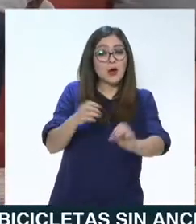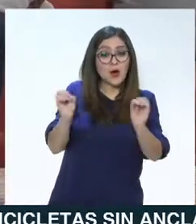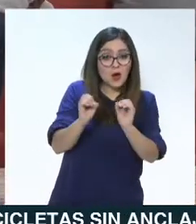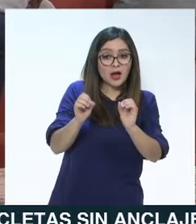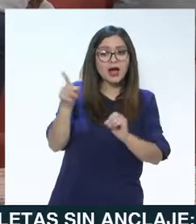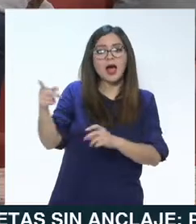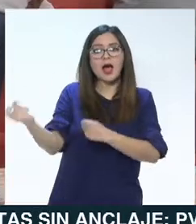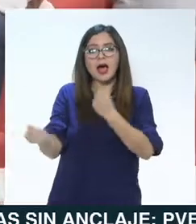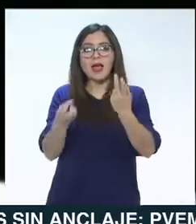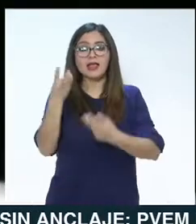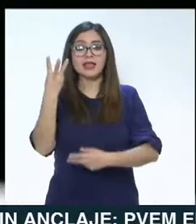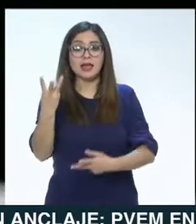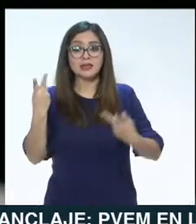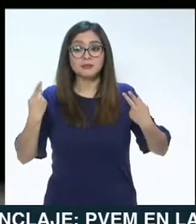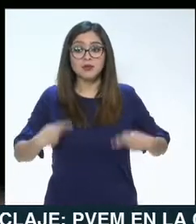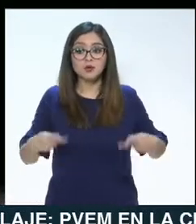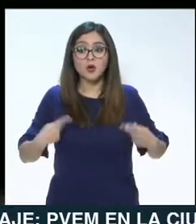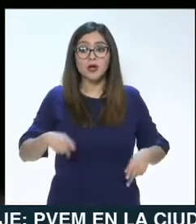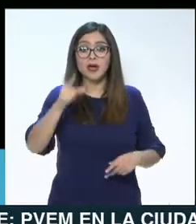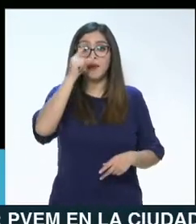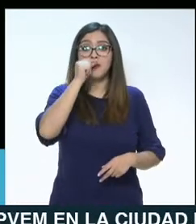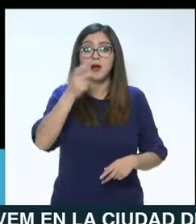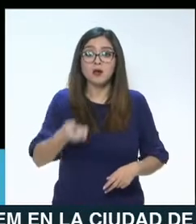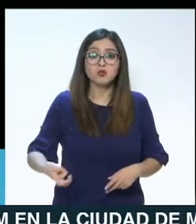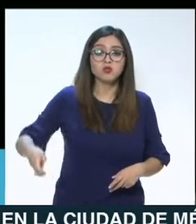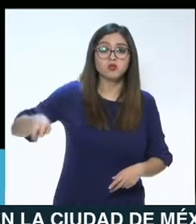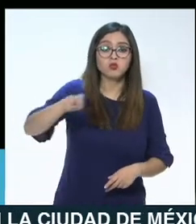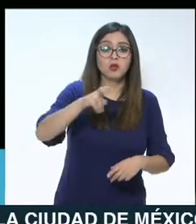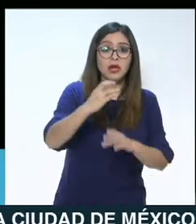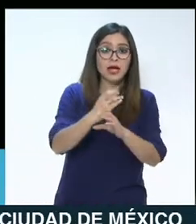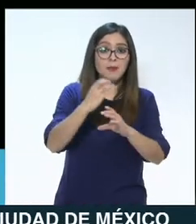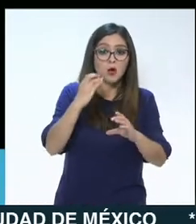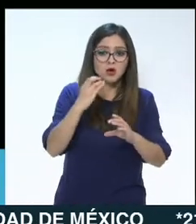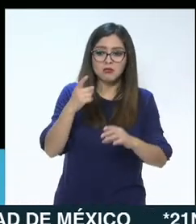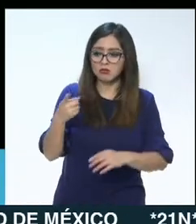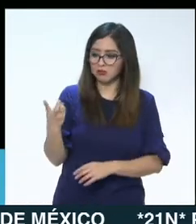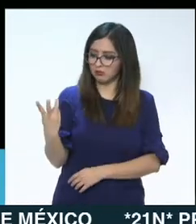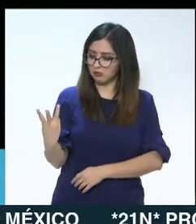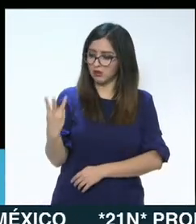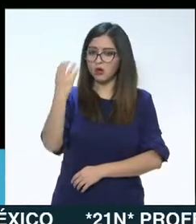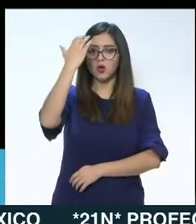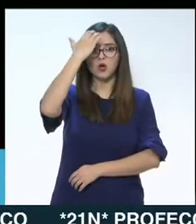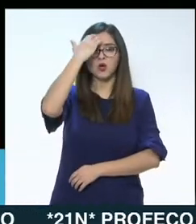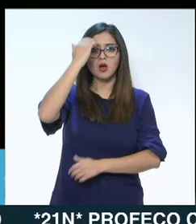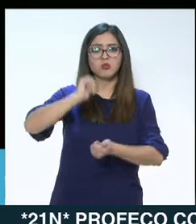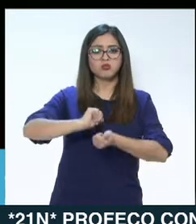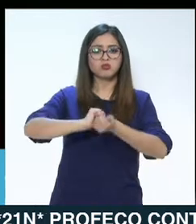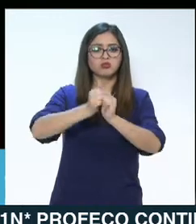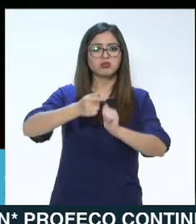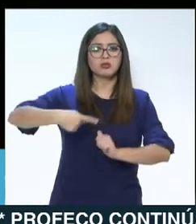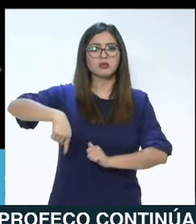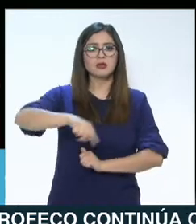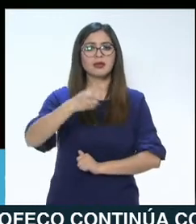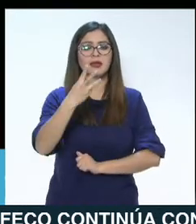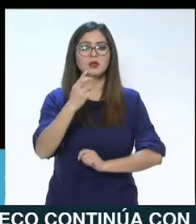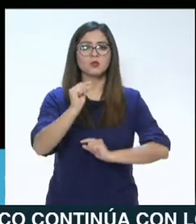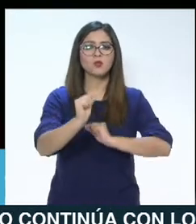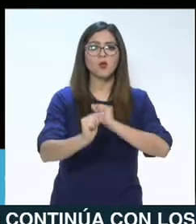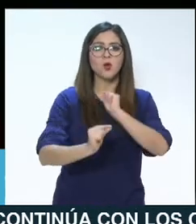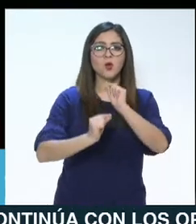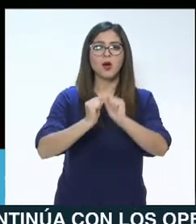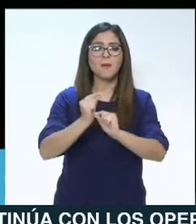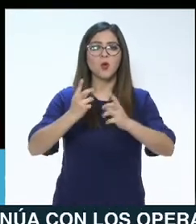correcto, así se encuentran y la vida se dedica a hacer que ellos 3 emprendan el